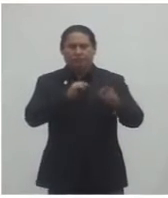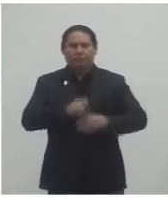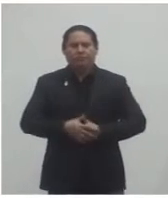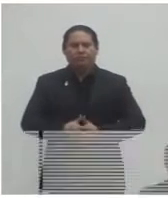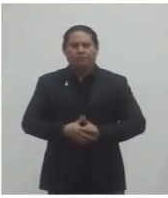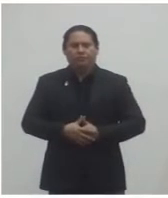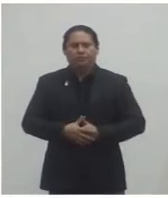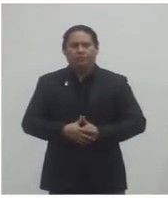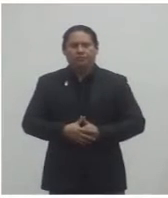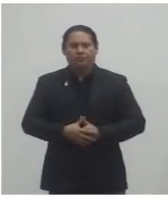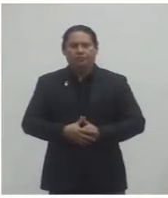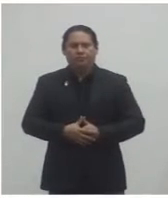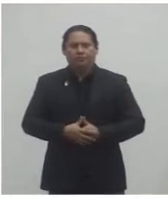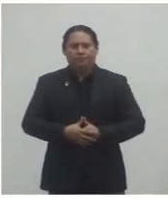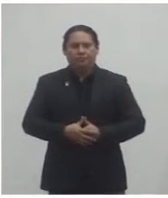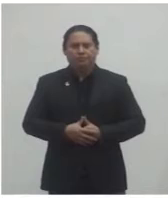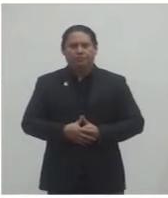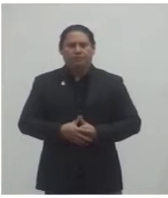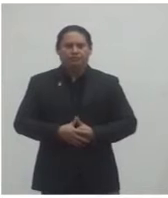dictamen.